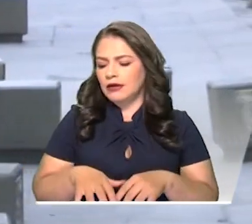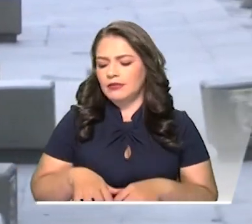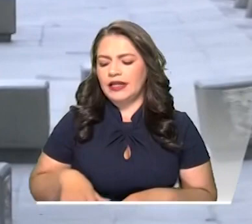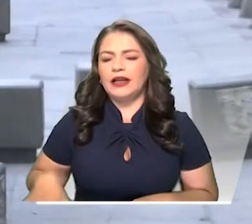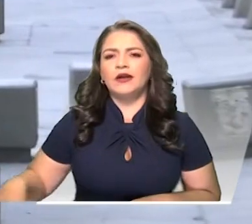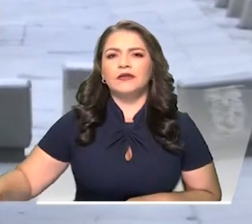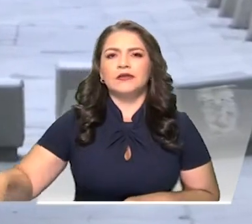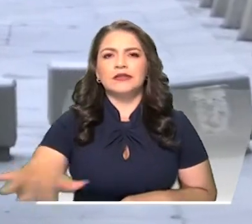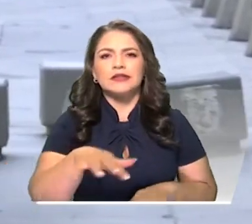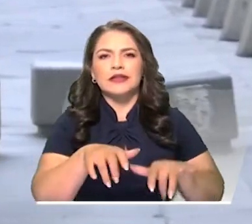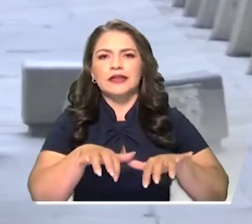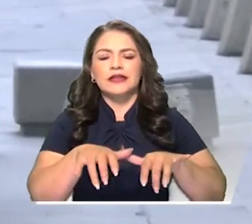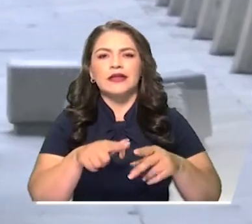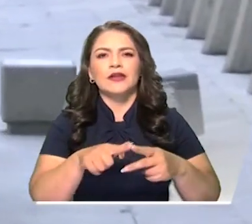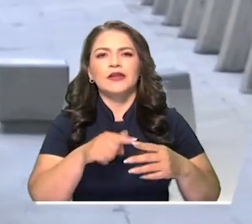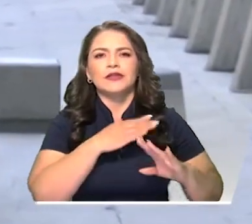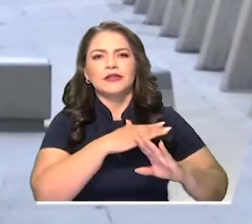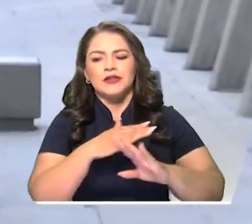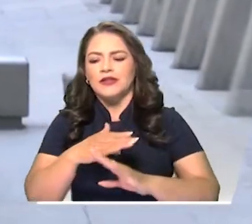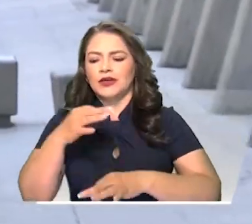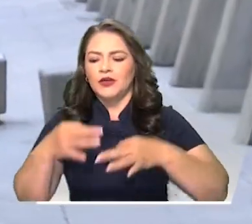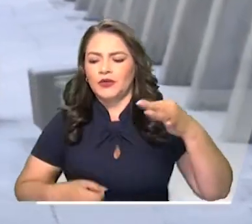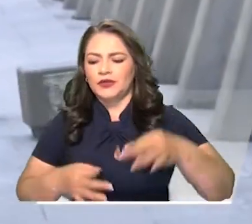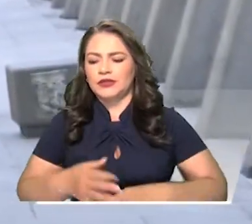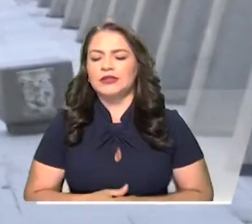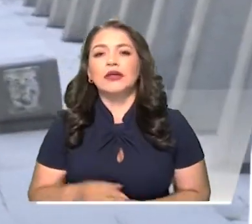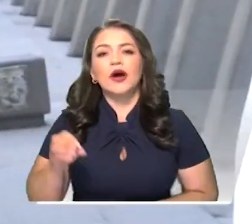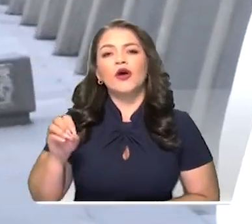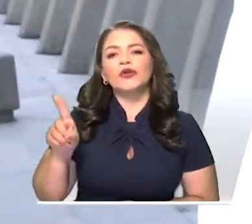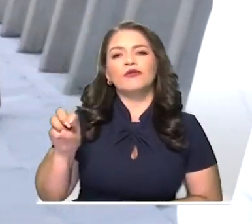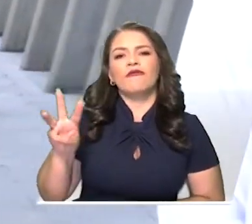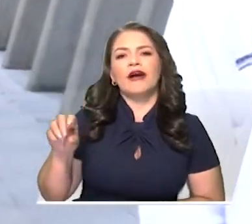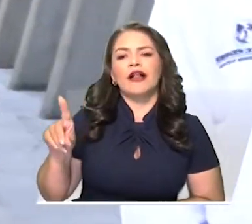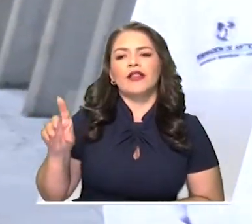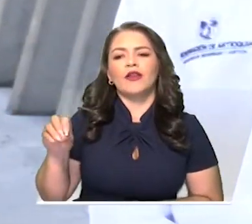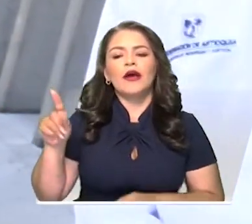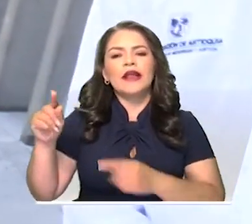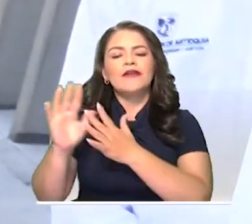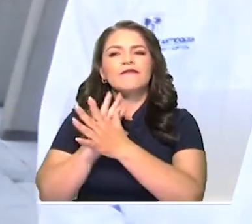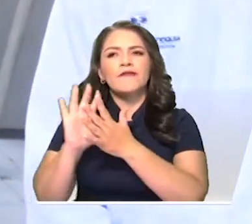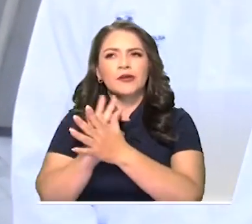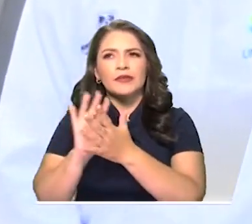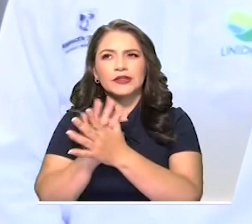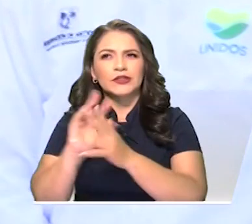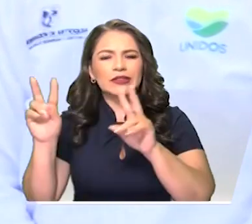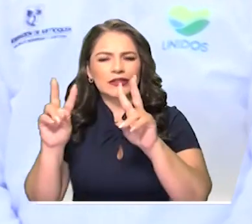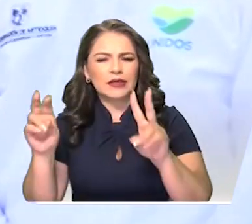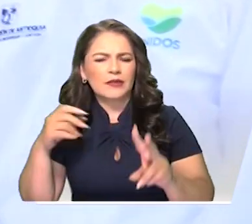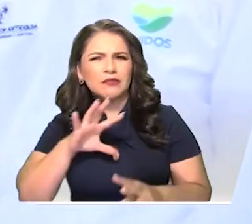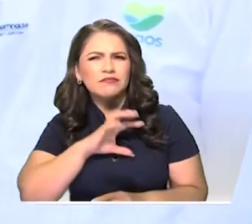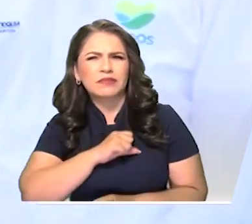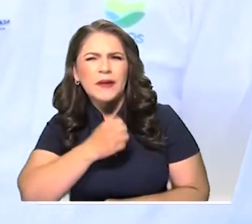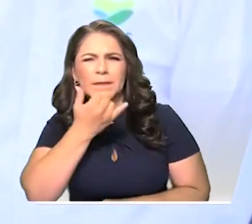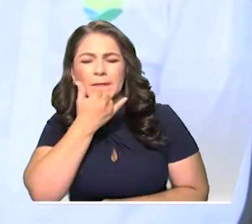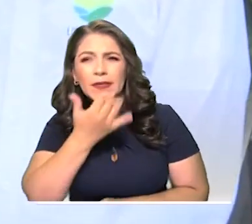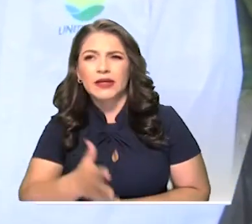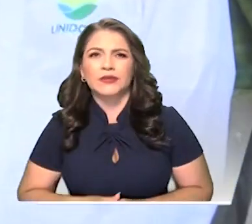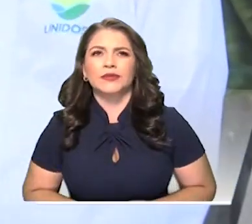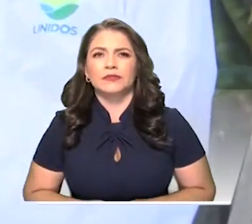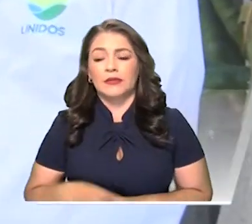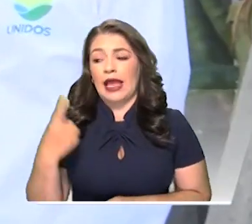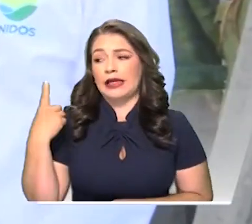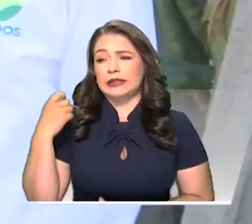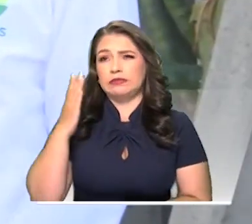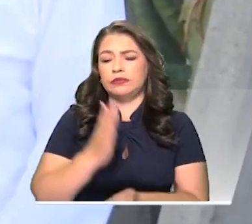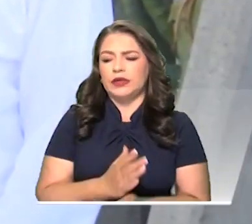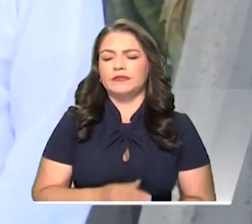de Antioquia Osvaldo Zapata para preguntarle sobre la información que se tiene acerca de este lamentable hecho registrado el día de